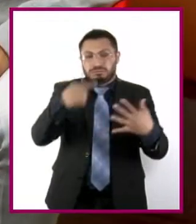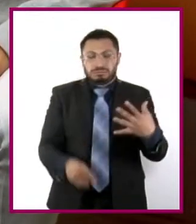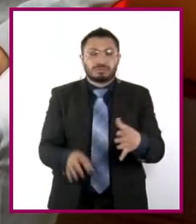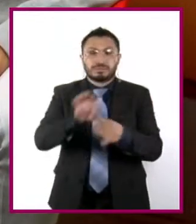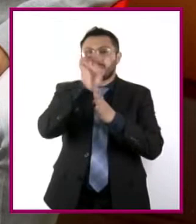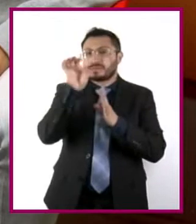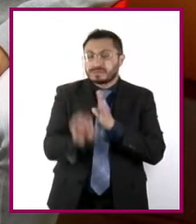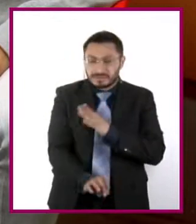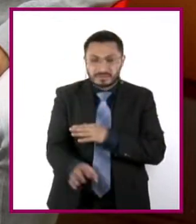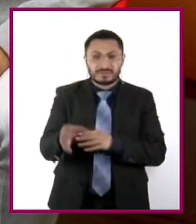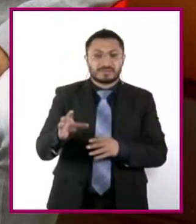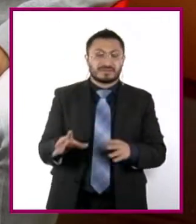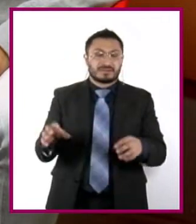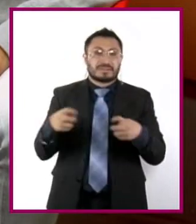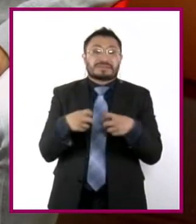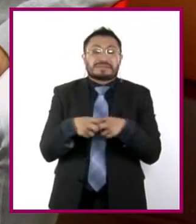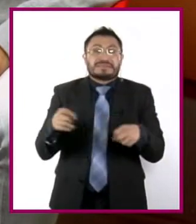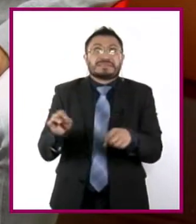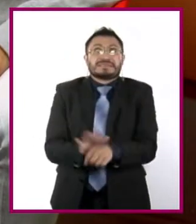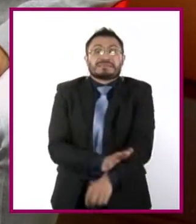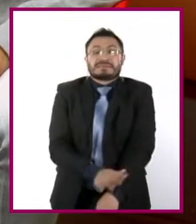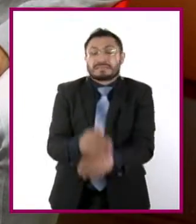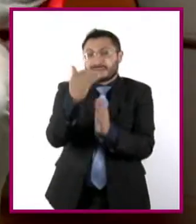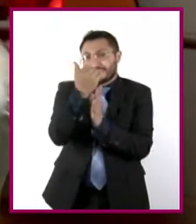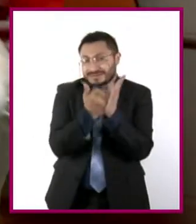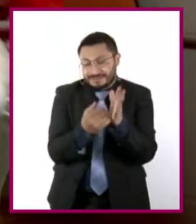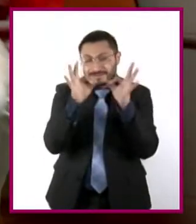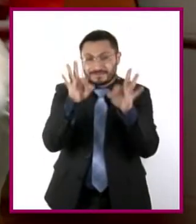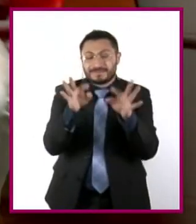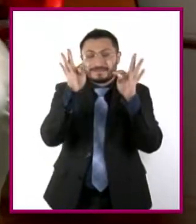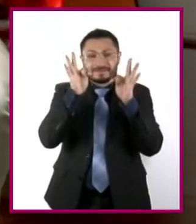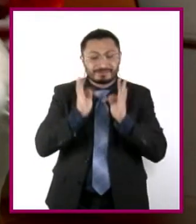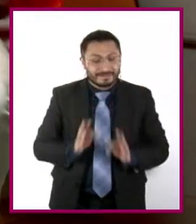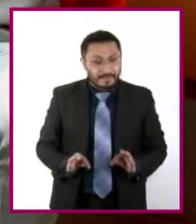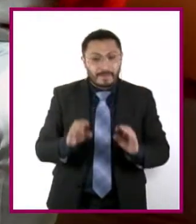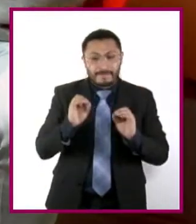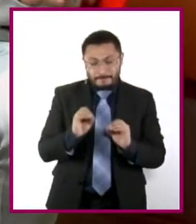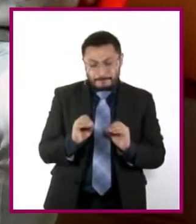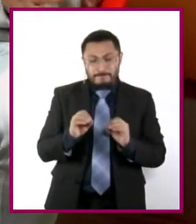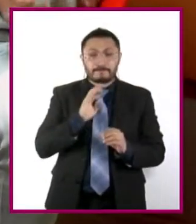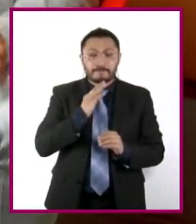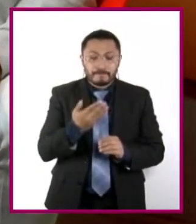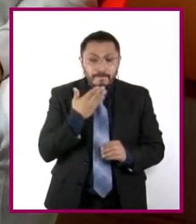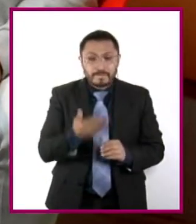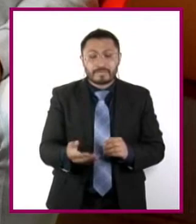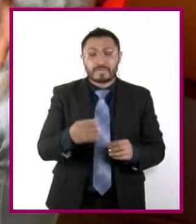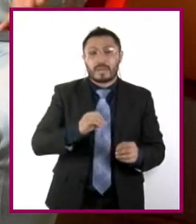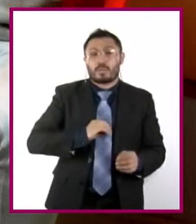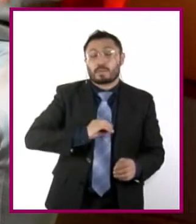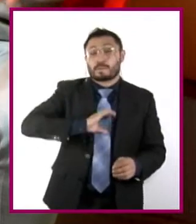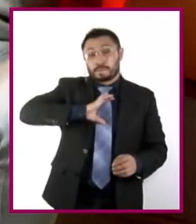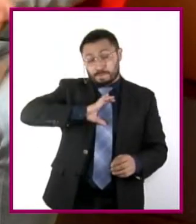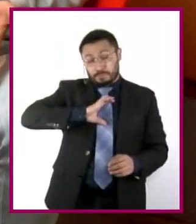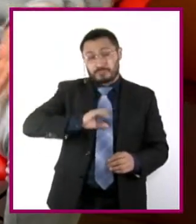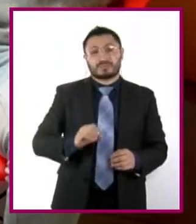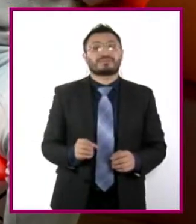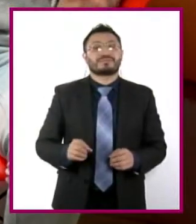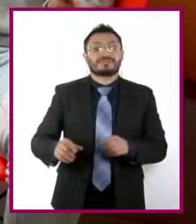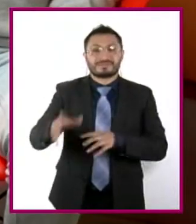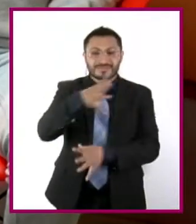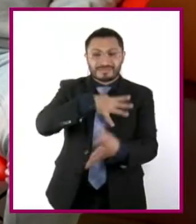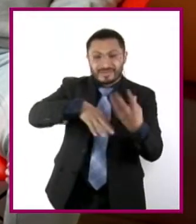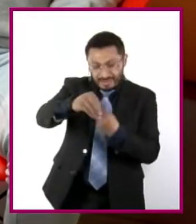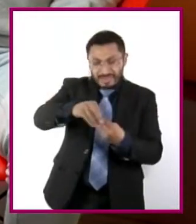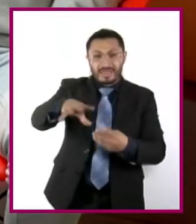ejemplo, disminución de la ansiedad y mejor adaptación social. Otros beneficios son aumento de la autoestima, aumento de la empatía, que